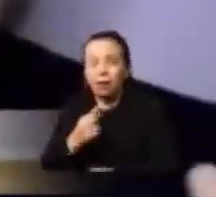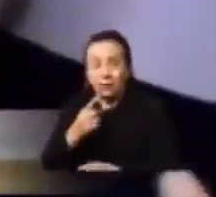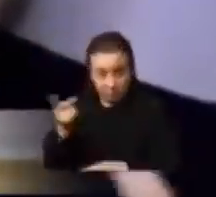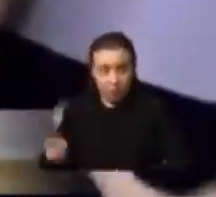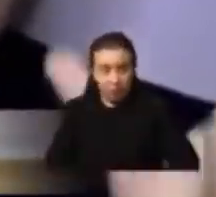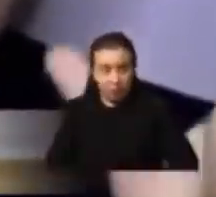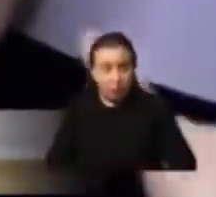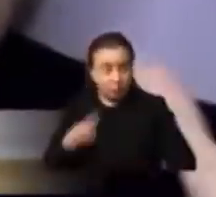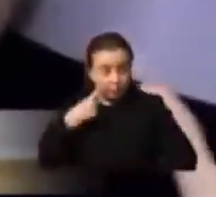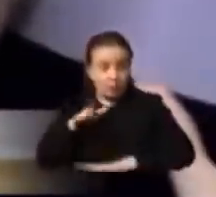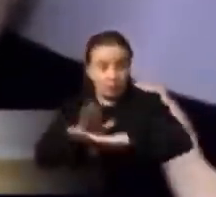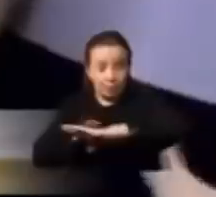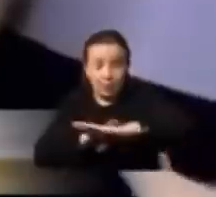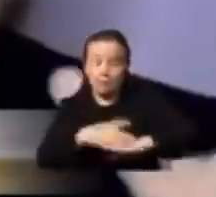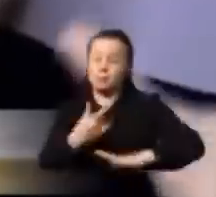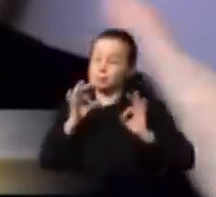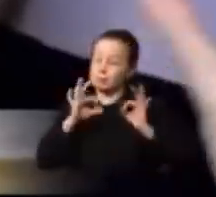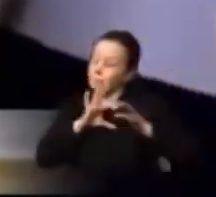Invito a los colombianos